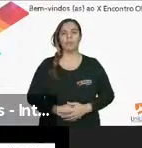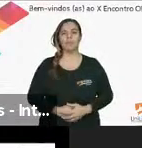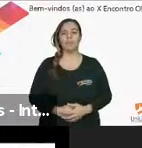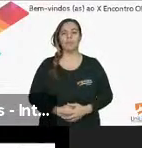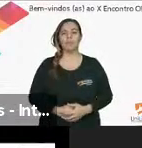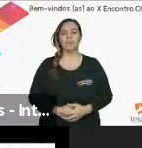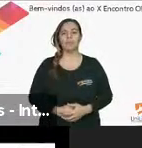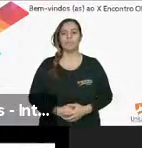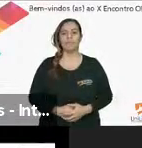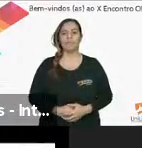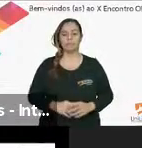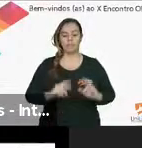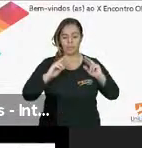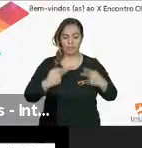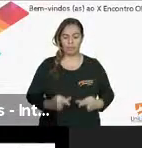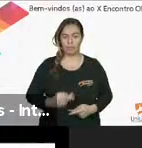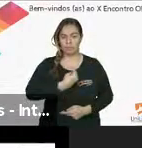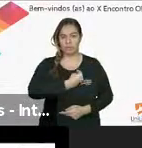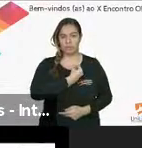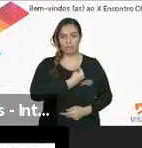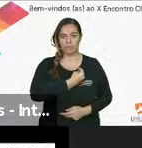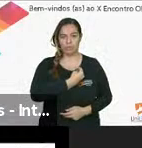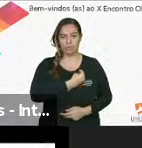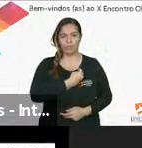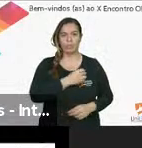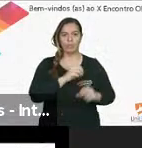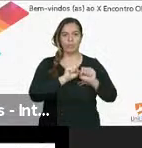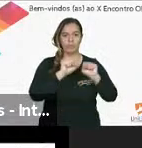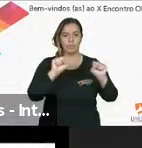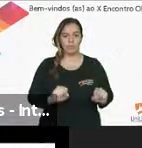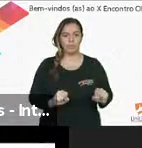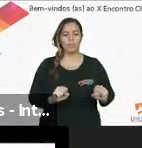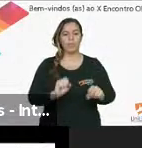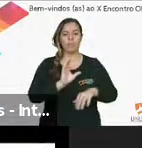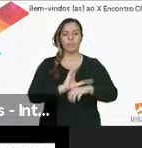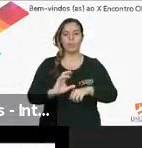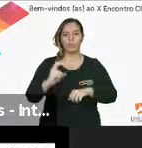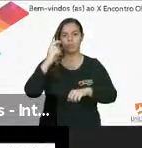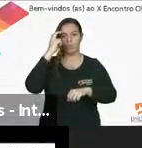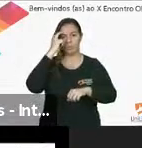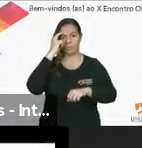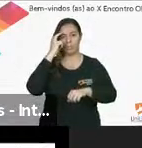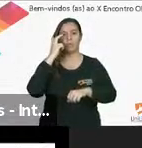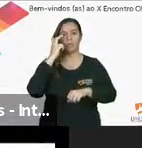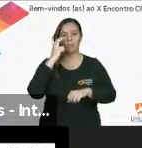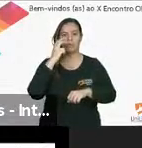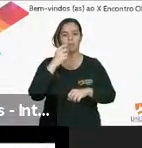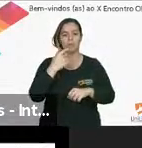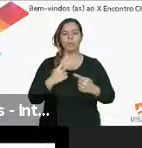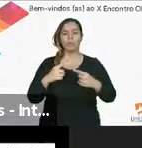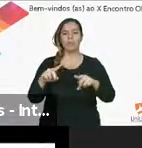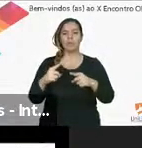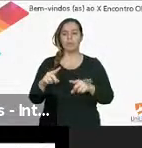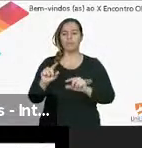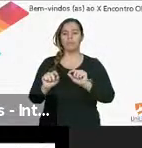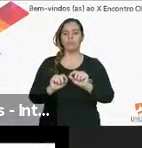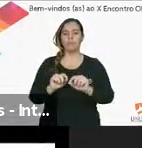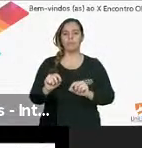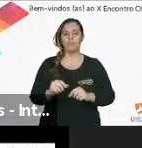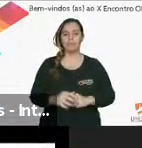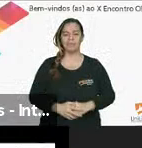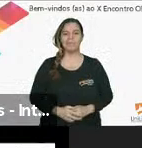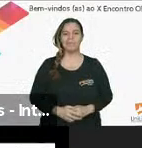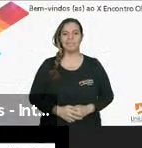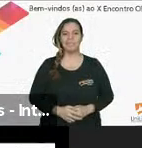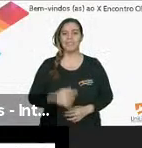seres vivos, sistema determinado estructuralmente. La estructura determina las perturbaciones del medio que